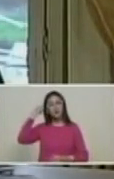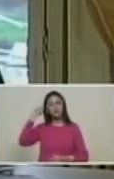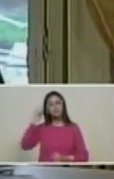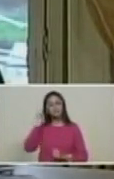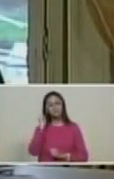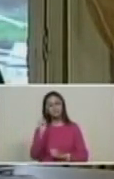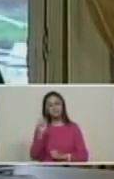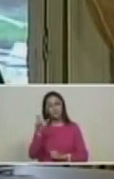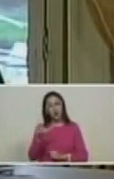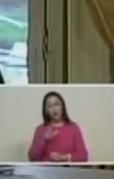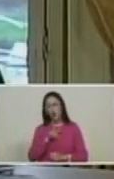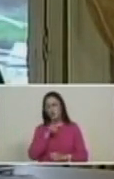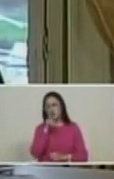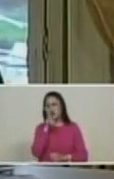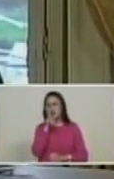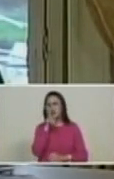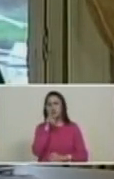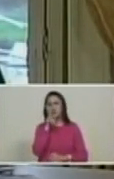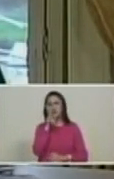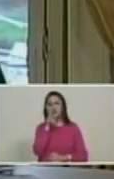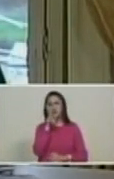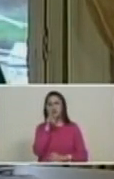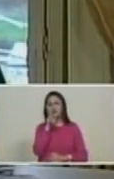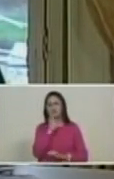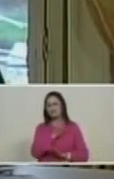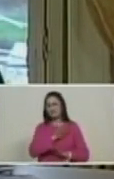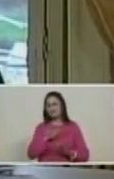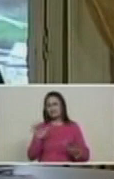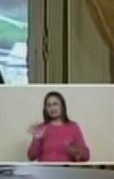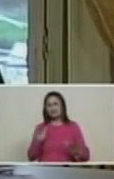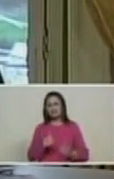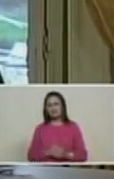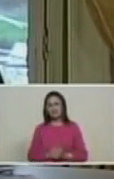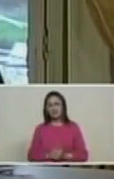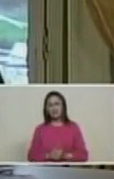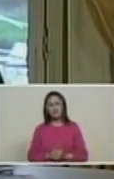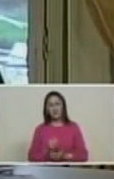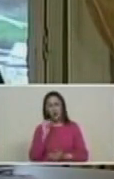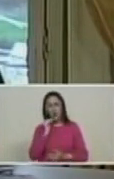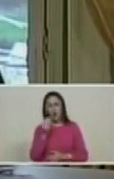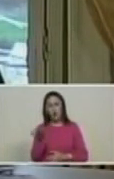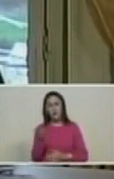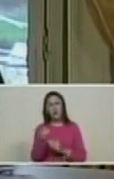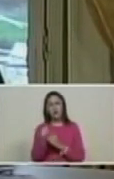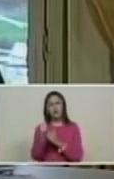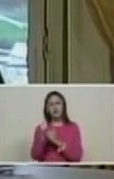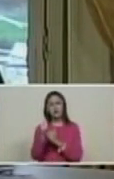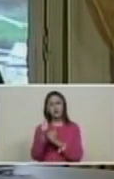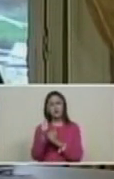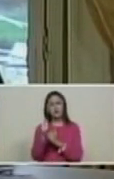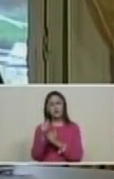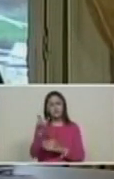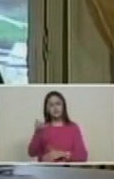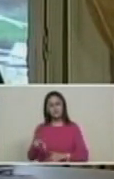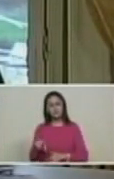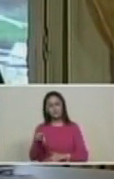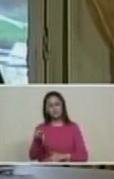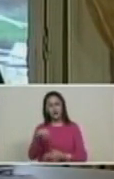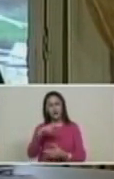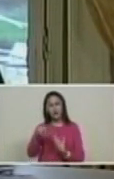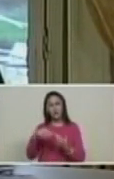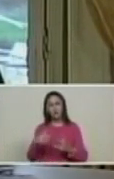asesinato criminal vil de nuestro joven líder, mártir de la